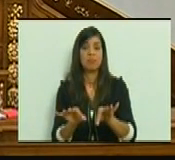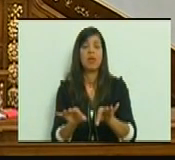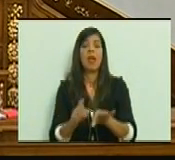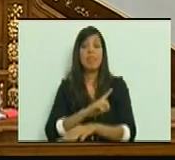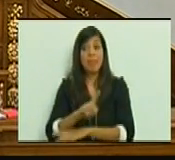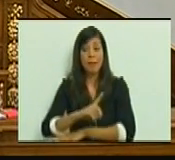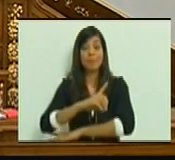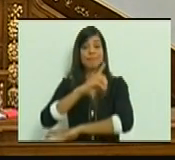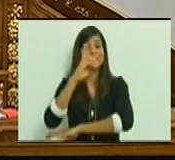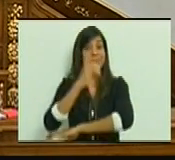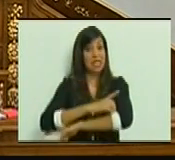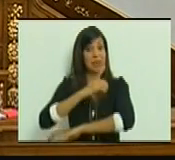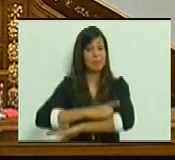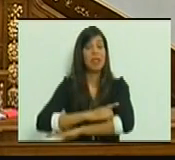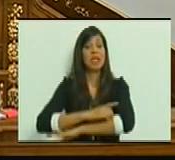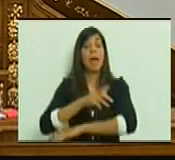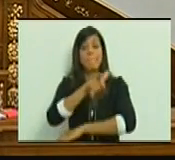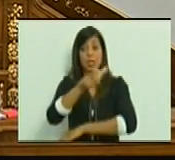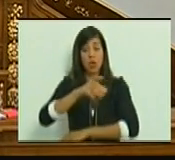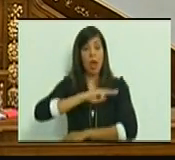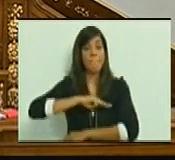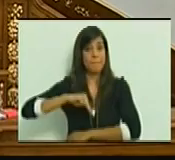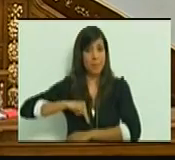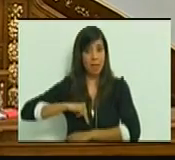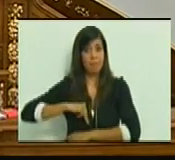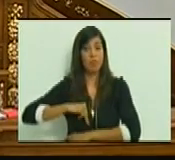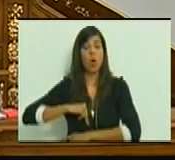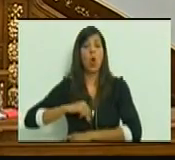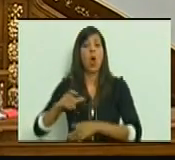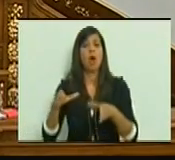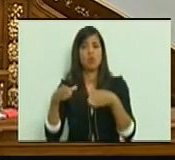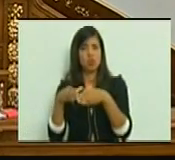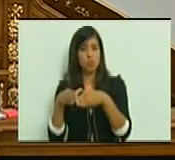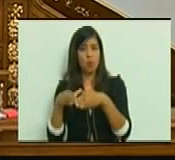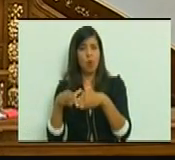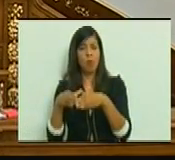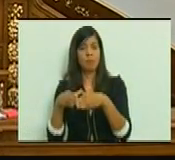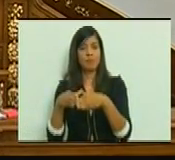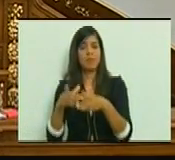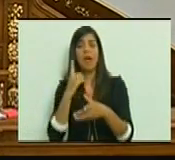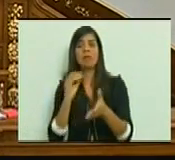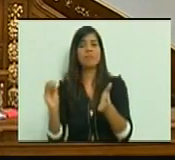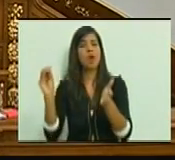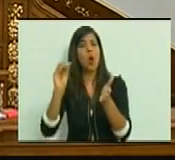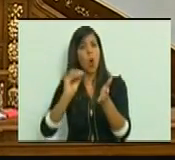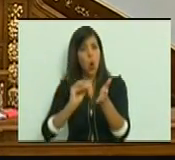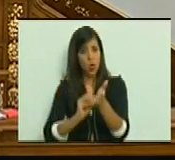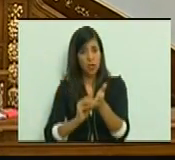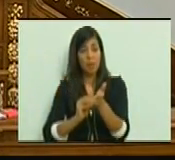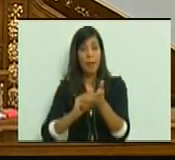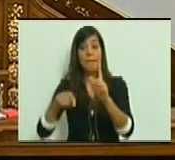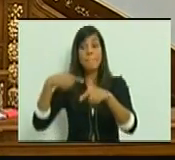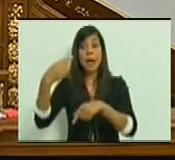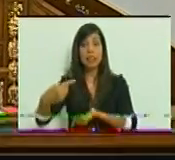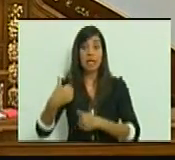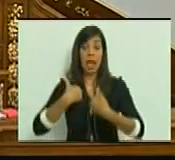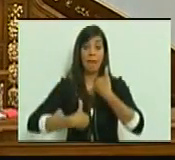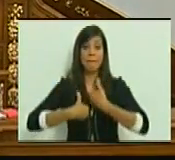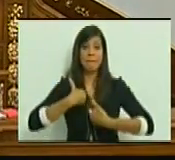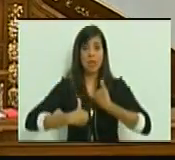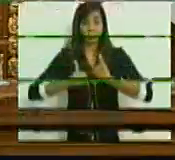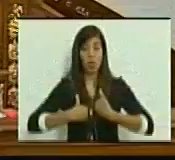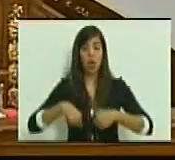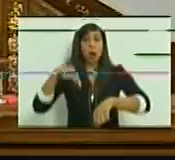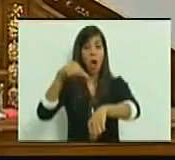disciplina militante y a la disciplina partidista para invitarle nuevamente a la jornada de mañana miércoles a